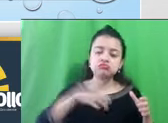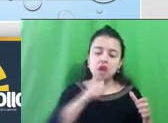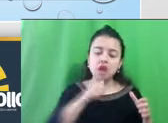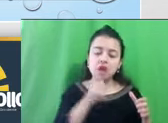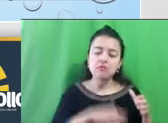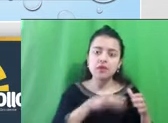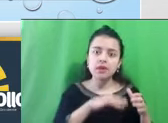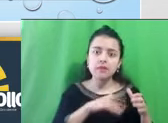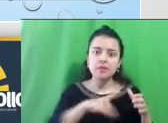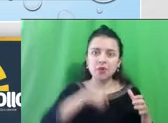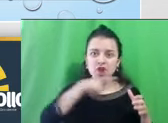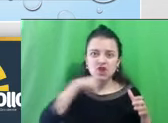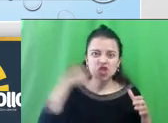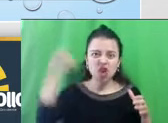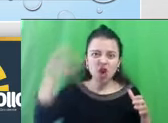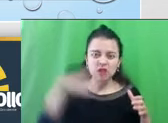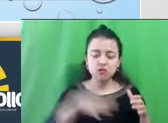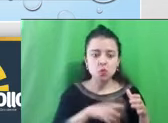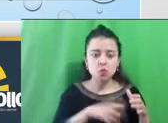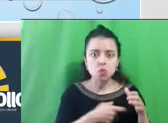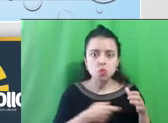servicio.